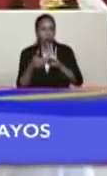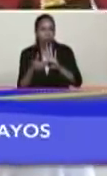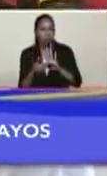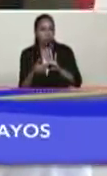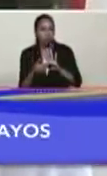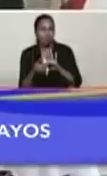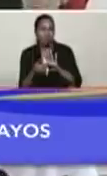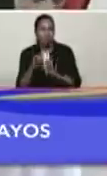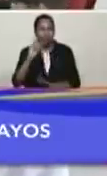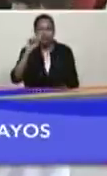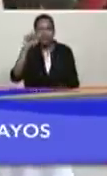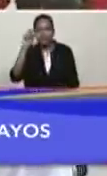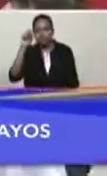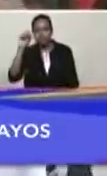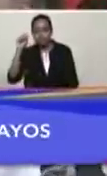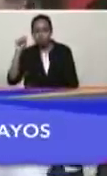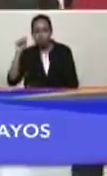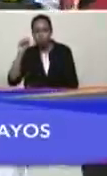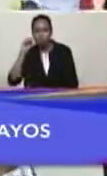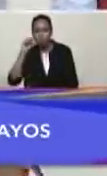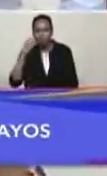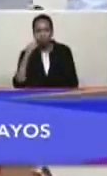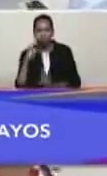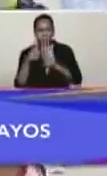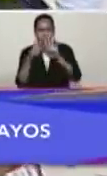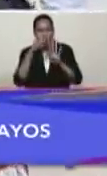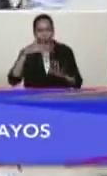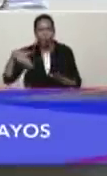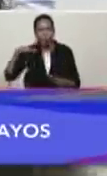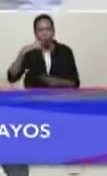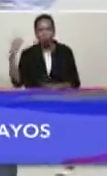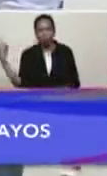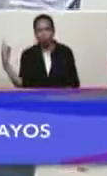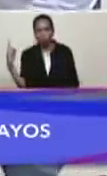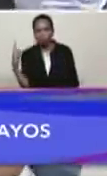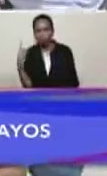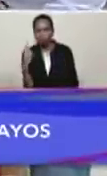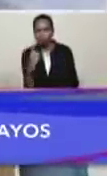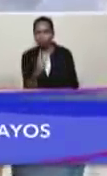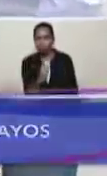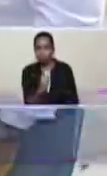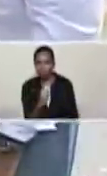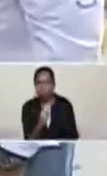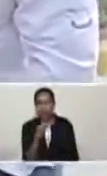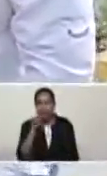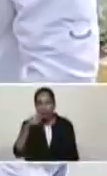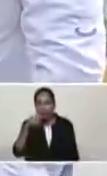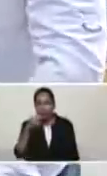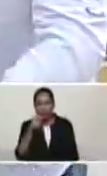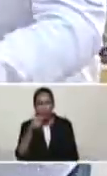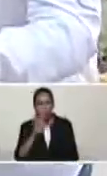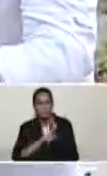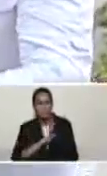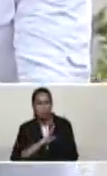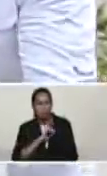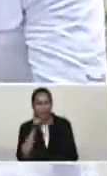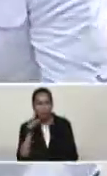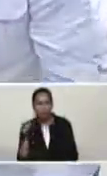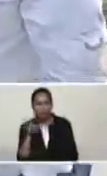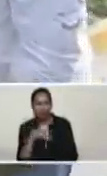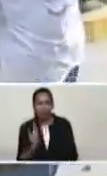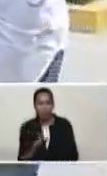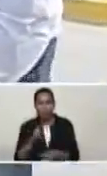que nuestro pueblo evidencie la llegada de las llaves de su hogar. Por eso queremos que estos